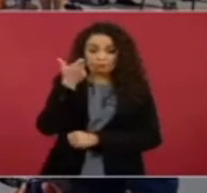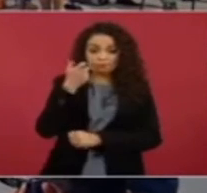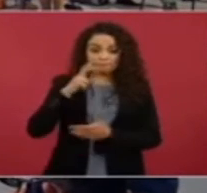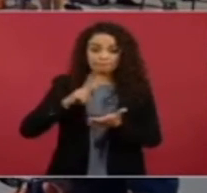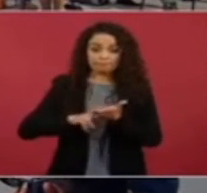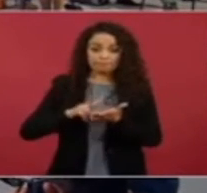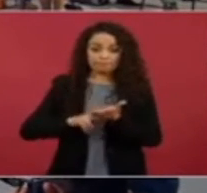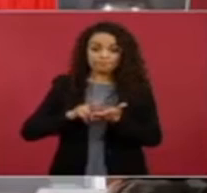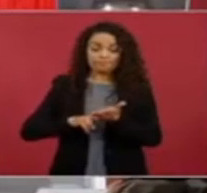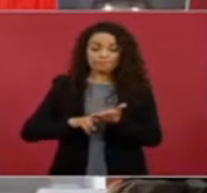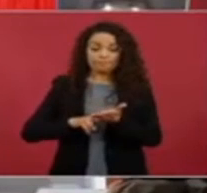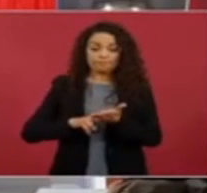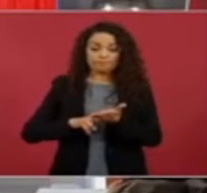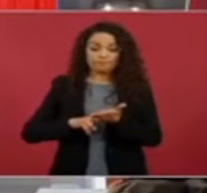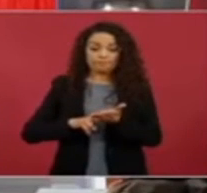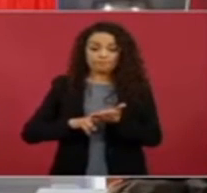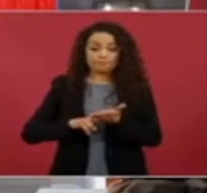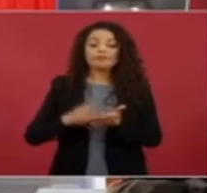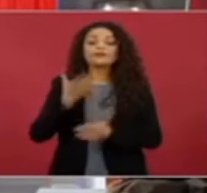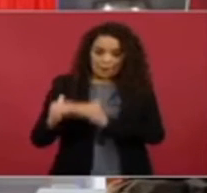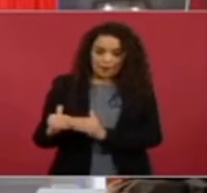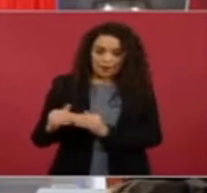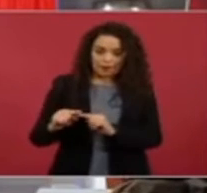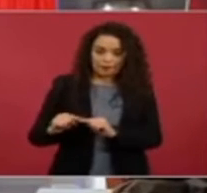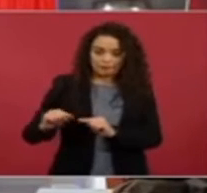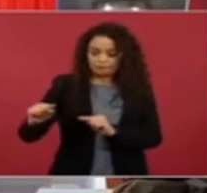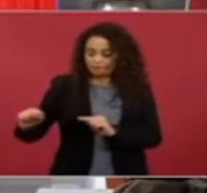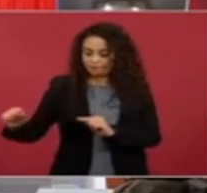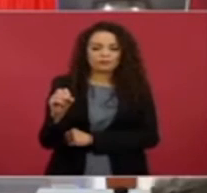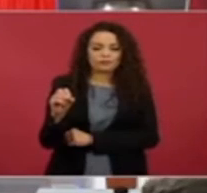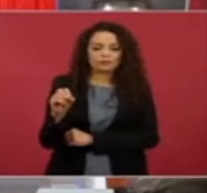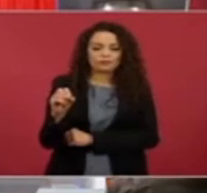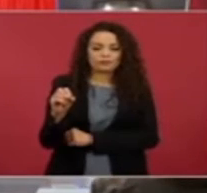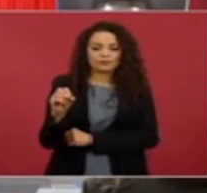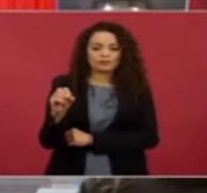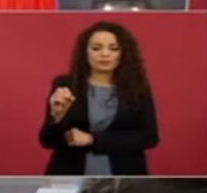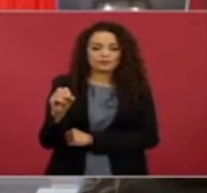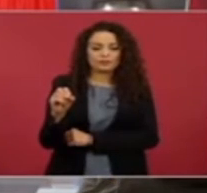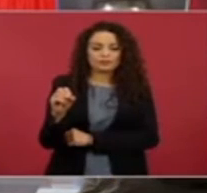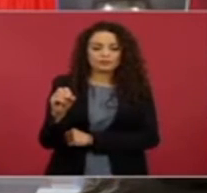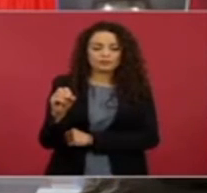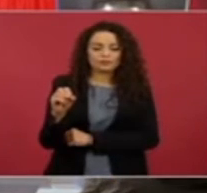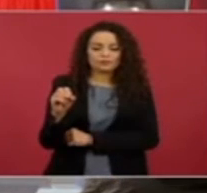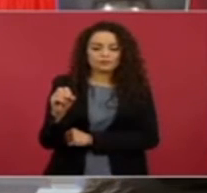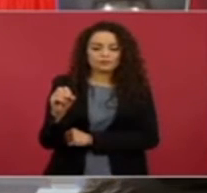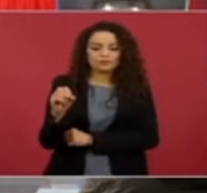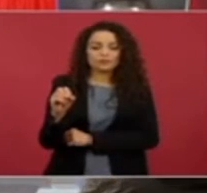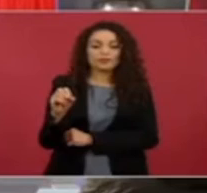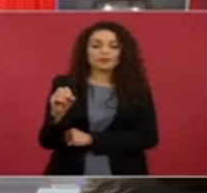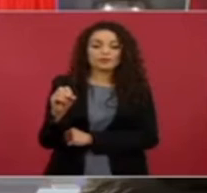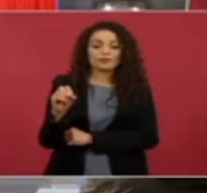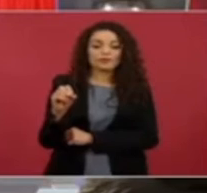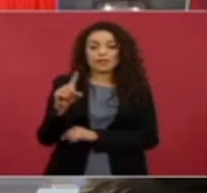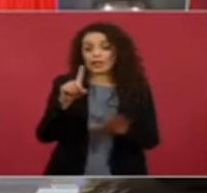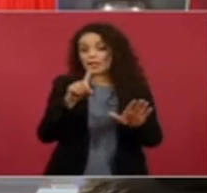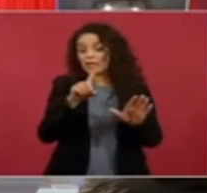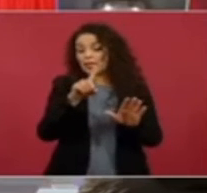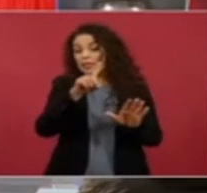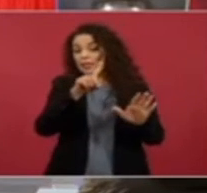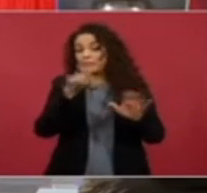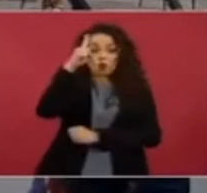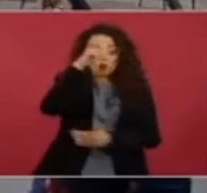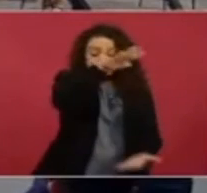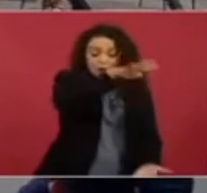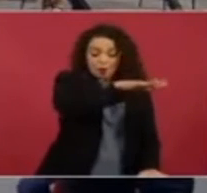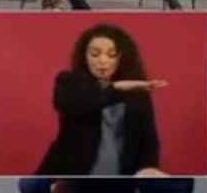precio, este es el precio de las gasolinas, del crudo, que está ya abajo de $100 el